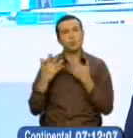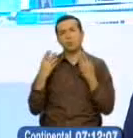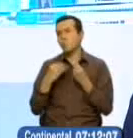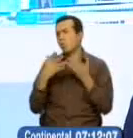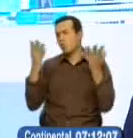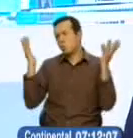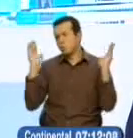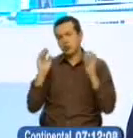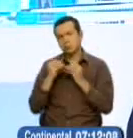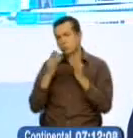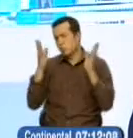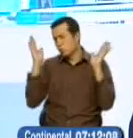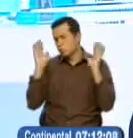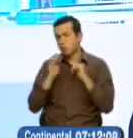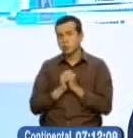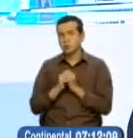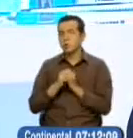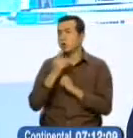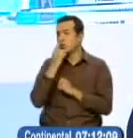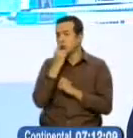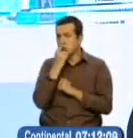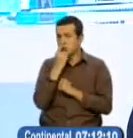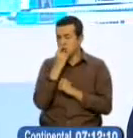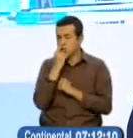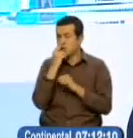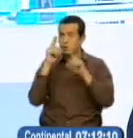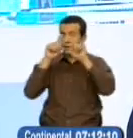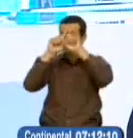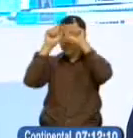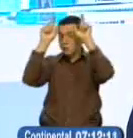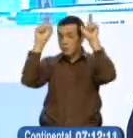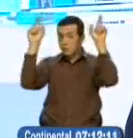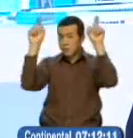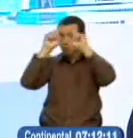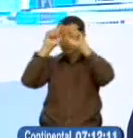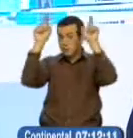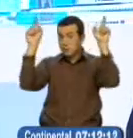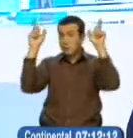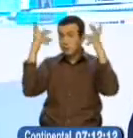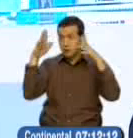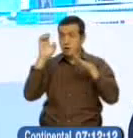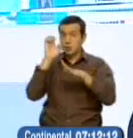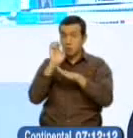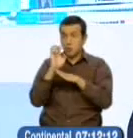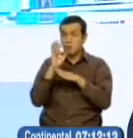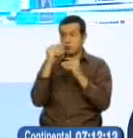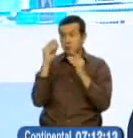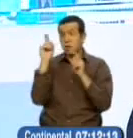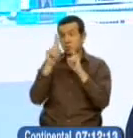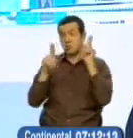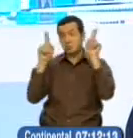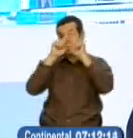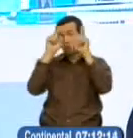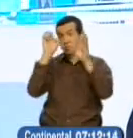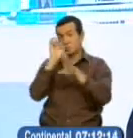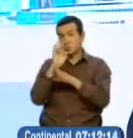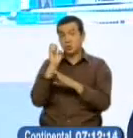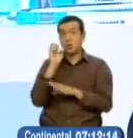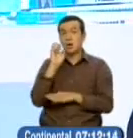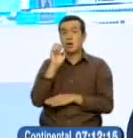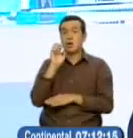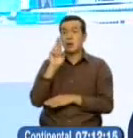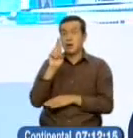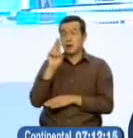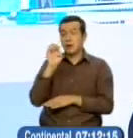todo. Están interesadas las empresas que ya están en el país. Repsol va a